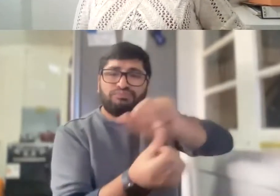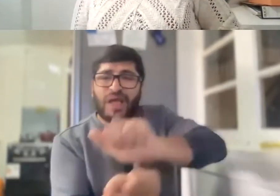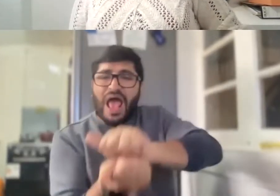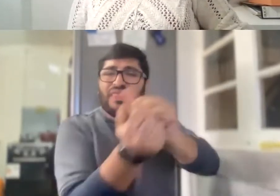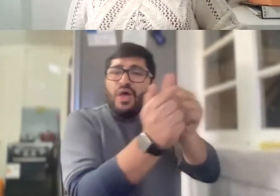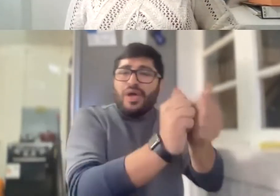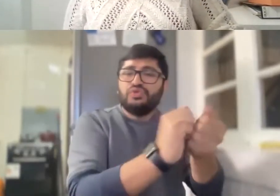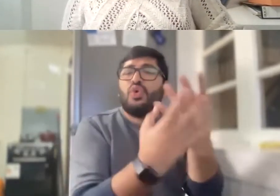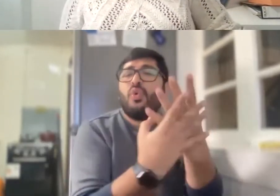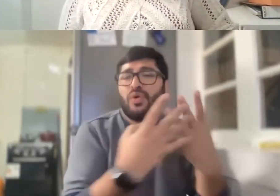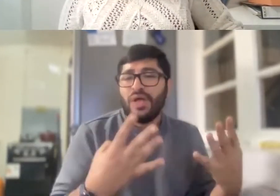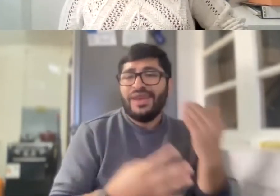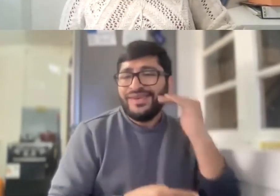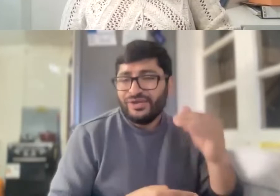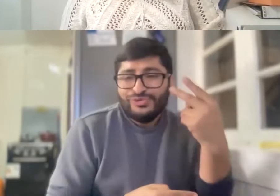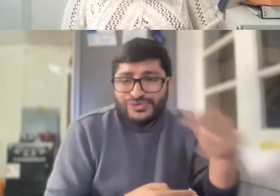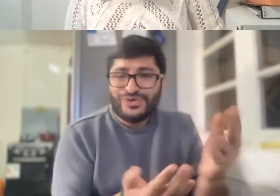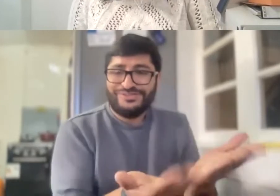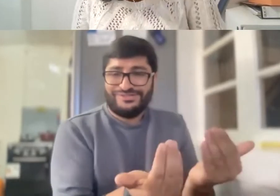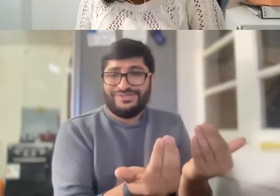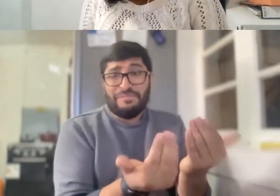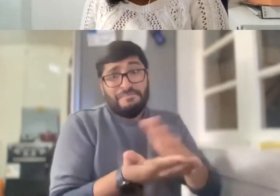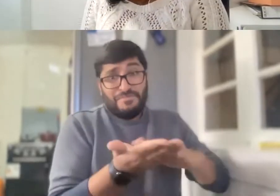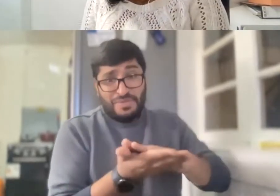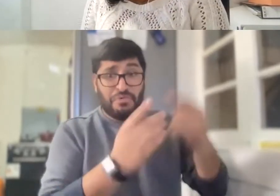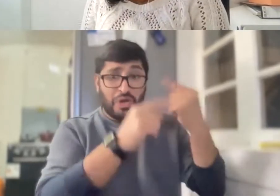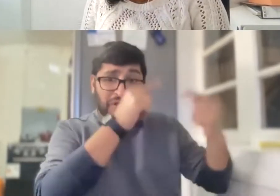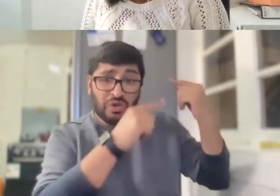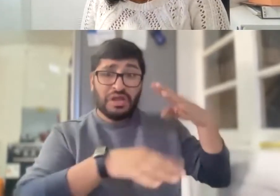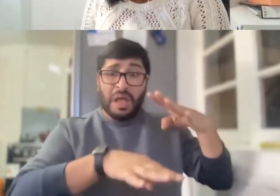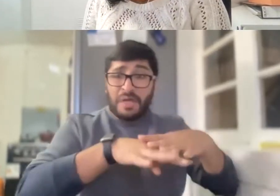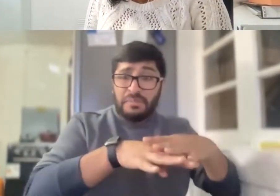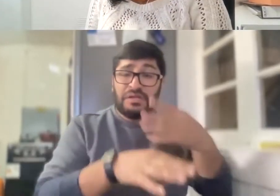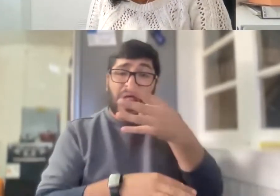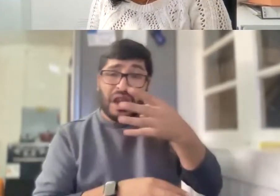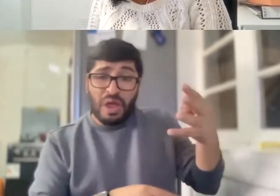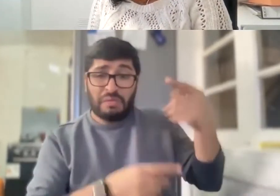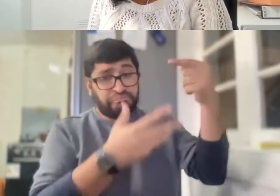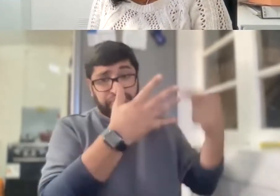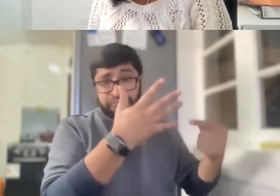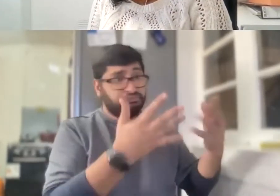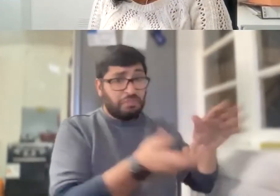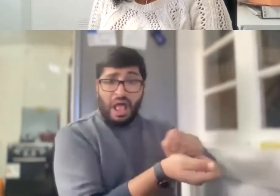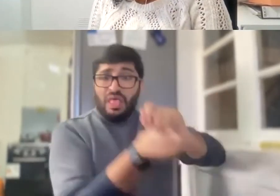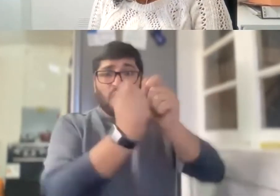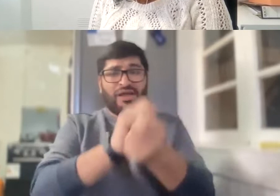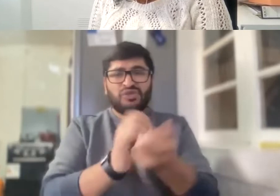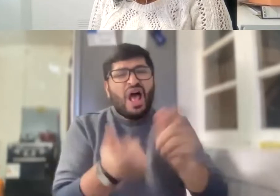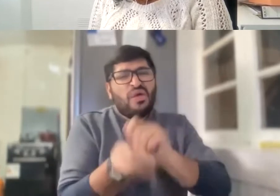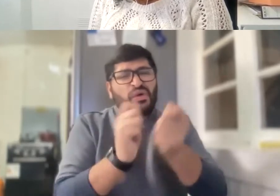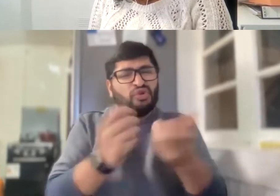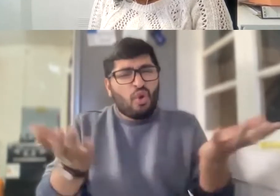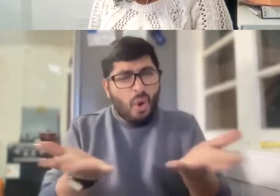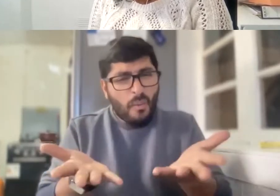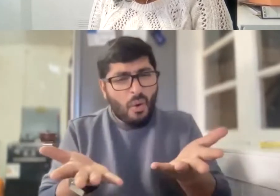coeducador sordo. Porque el niño va copiando esta lingüística, esta cultura de la persona, y conociendo de su cultura. Es Por un poco más ejemplo, complejo. pero